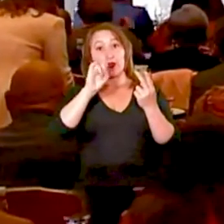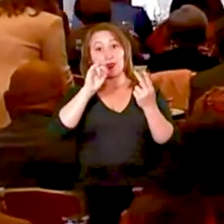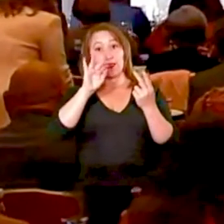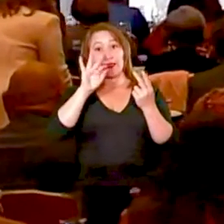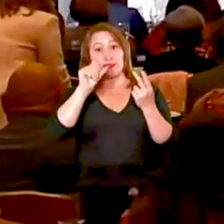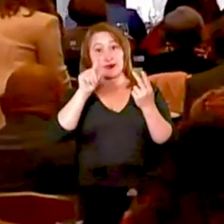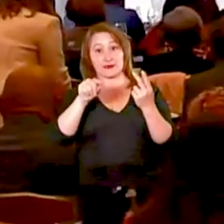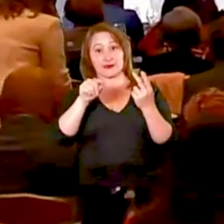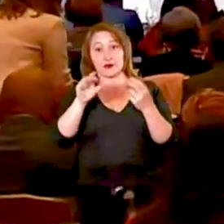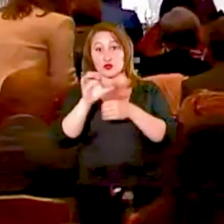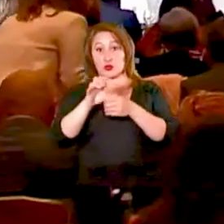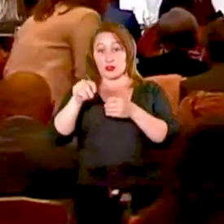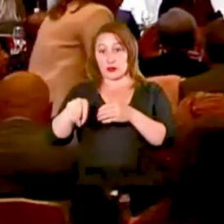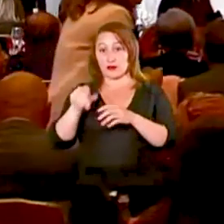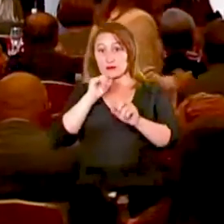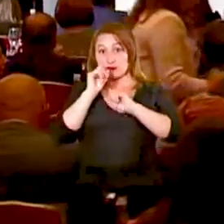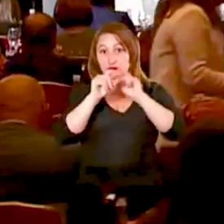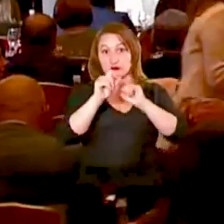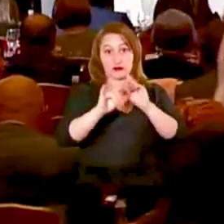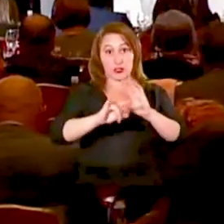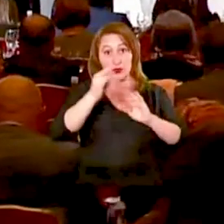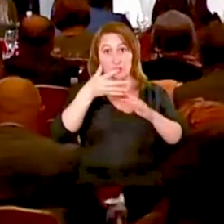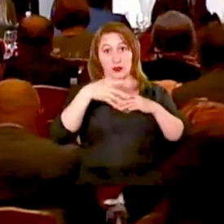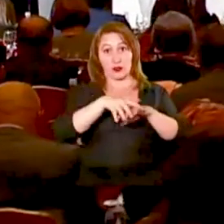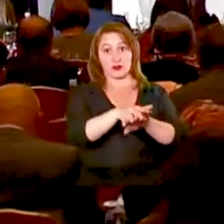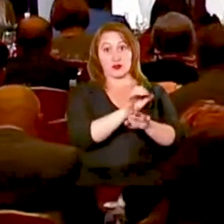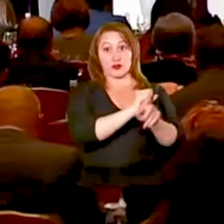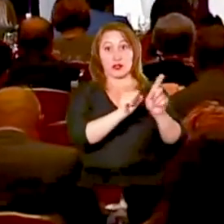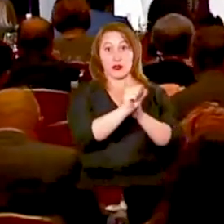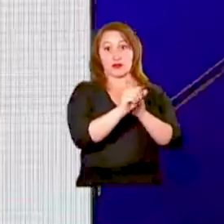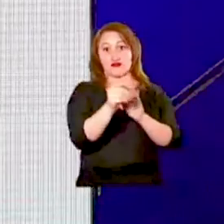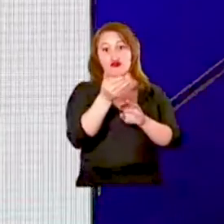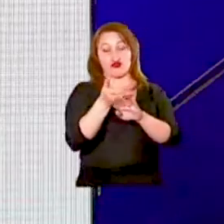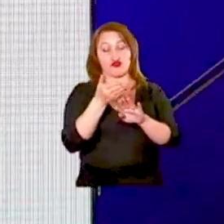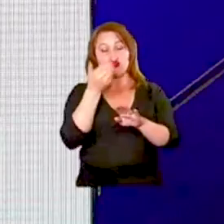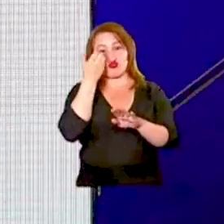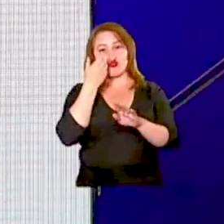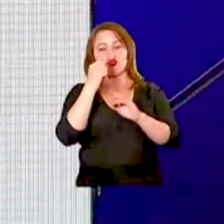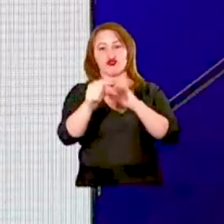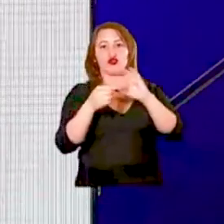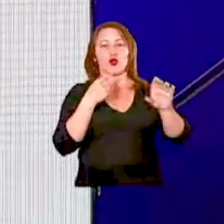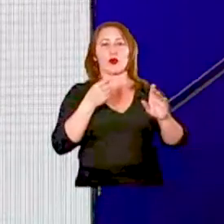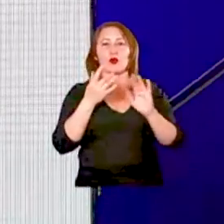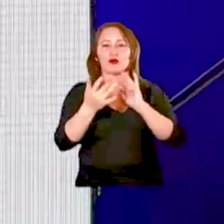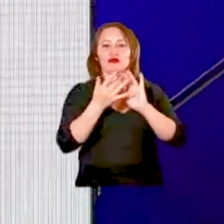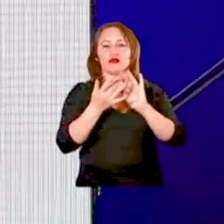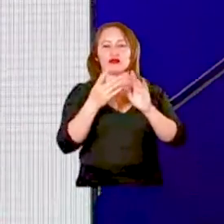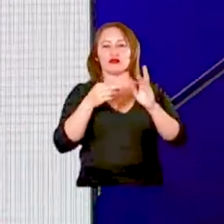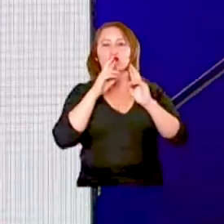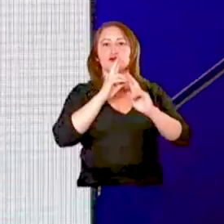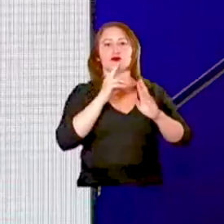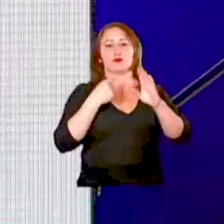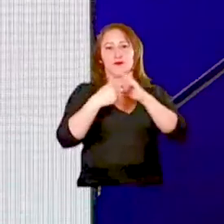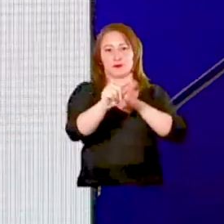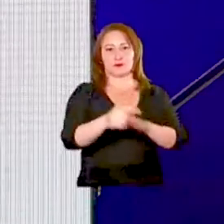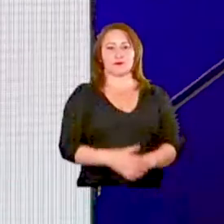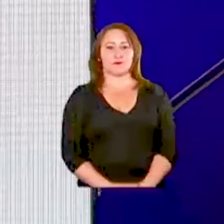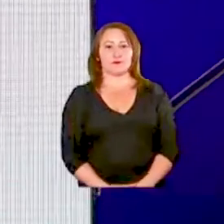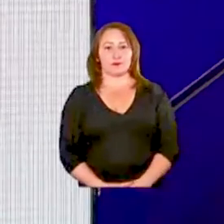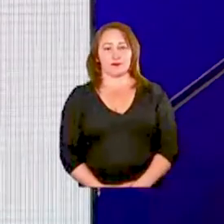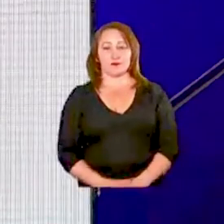sus consultas a través de nuestras redes sociales, les pedimos compartir un correo de contacto para el envío de las